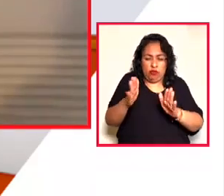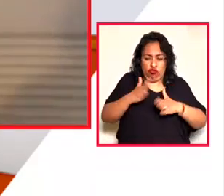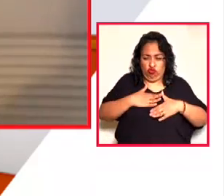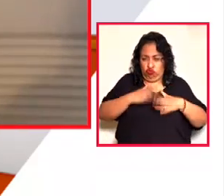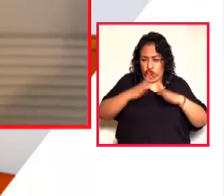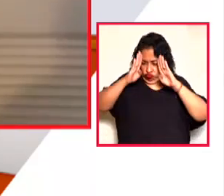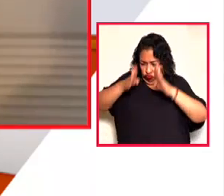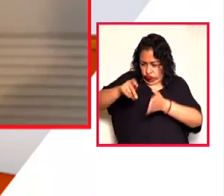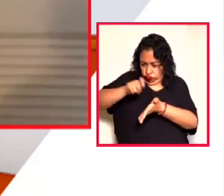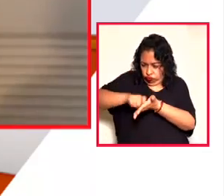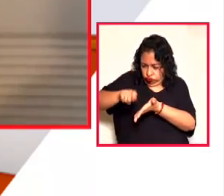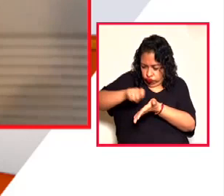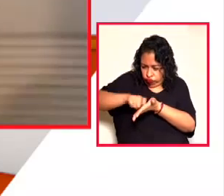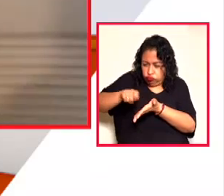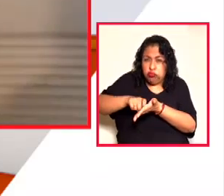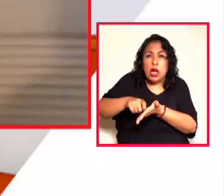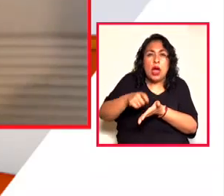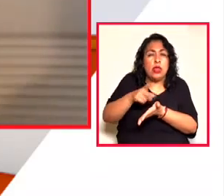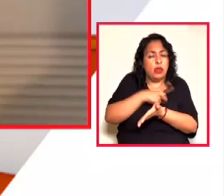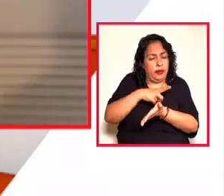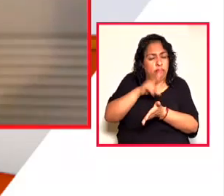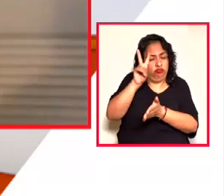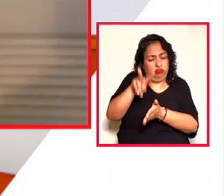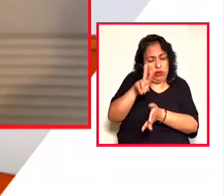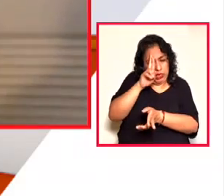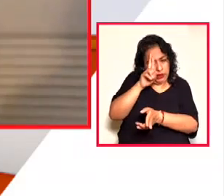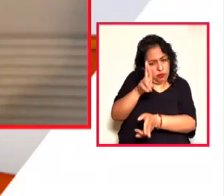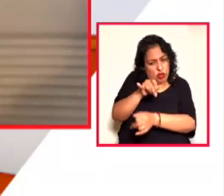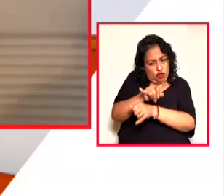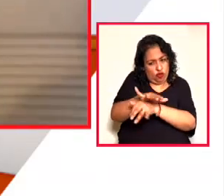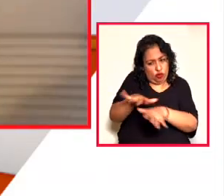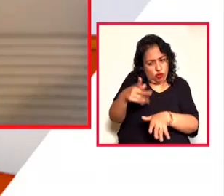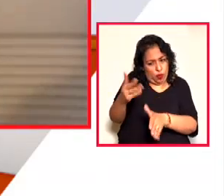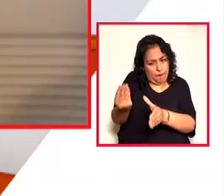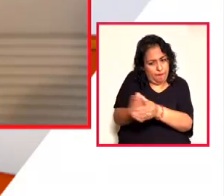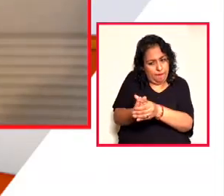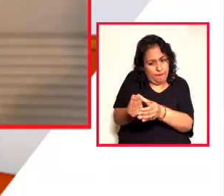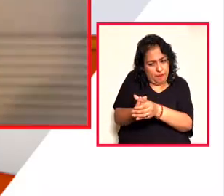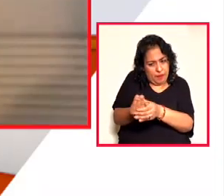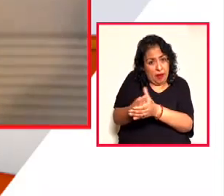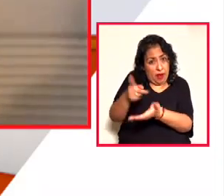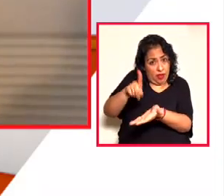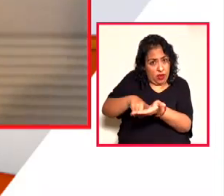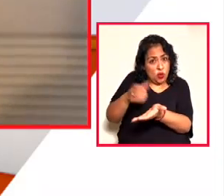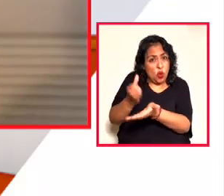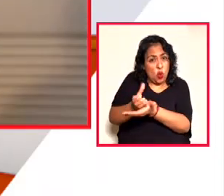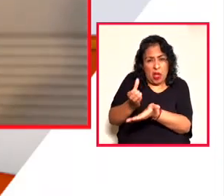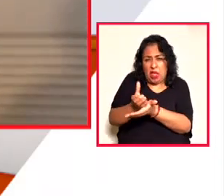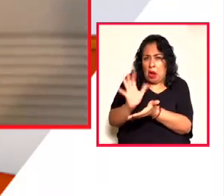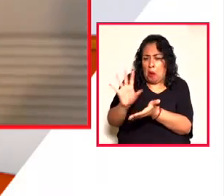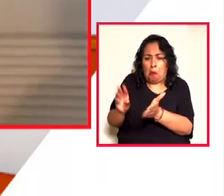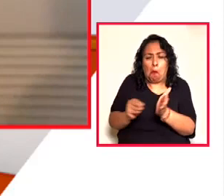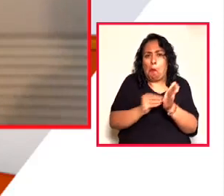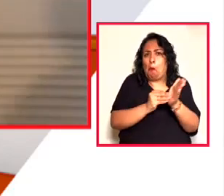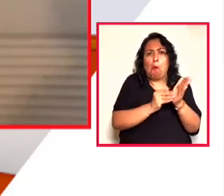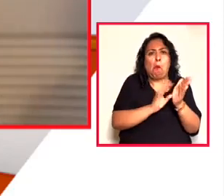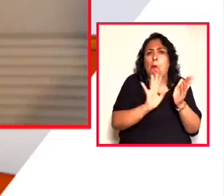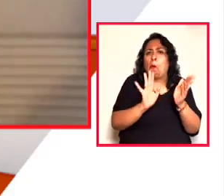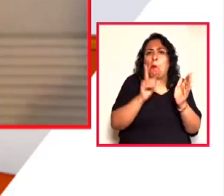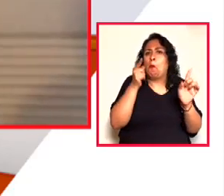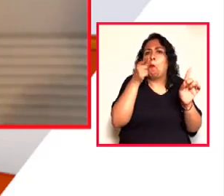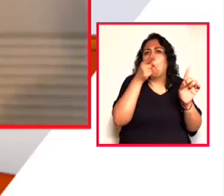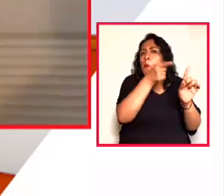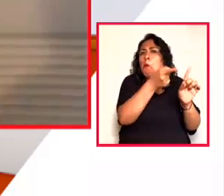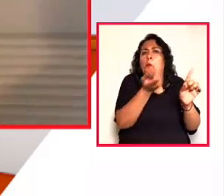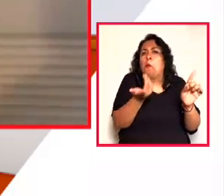y guardando el debido respeto a la información íntima que se revela, que no añade al propósito